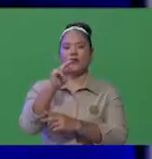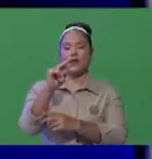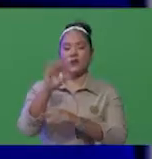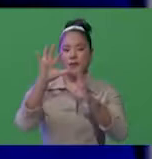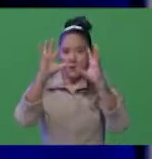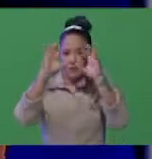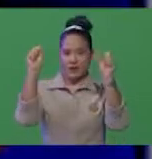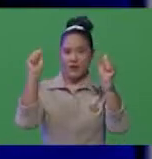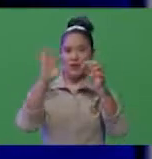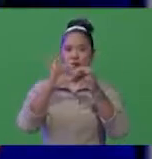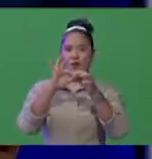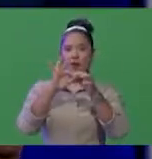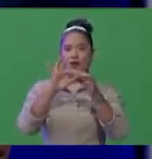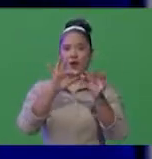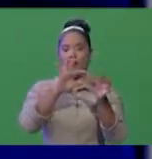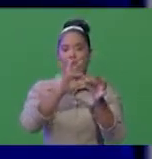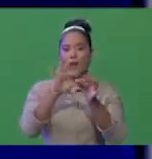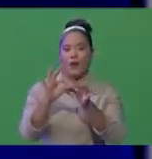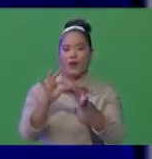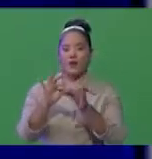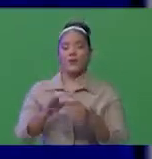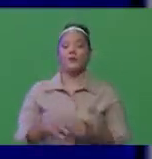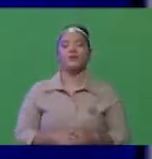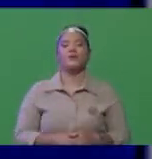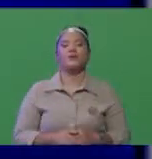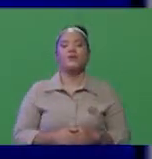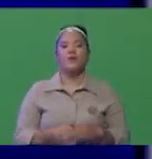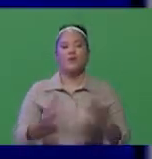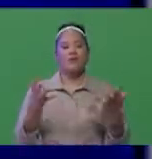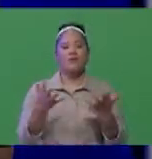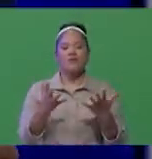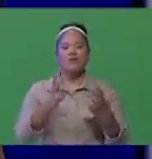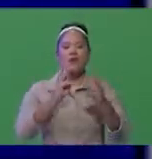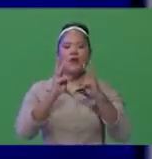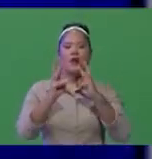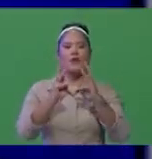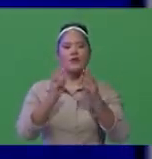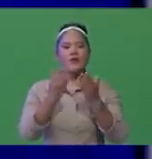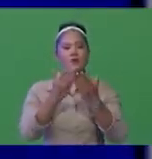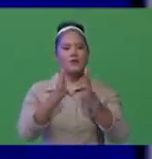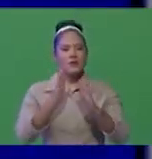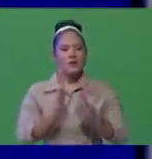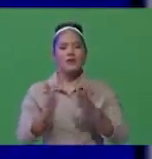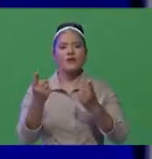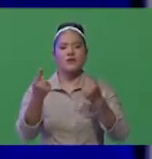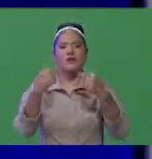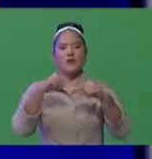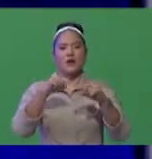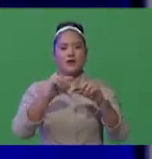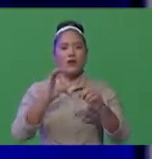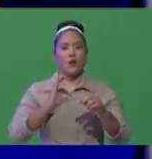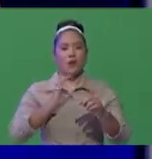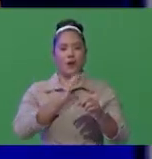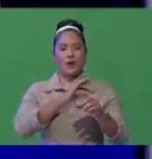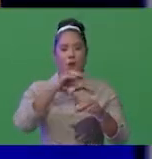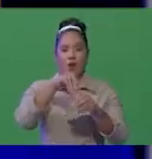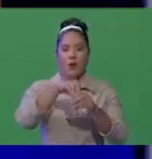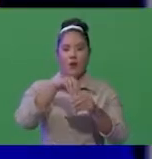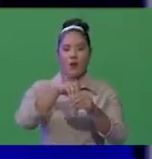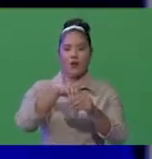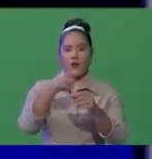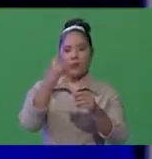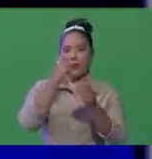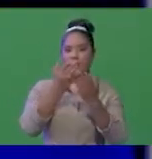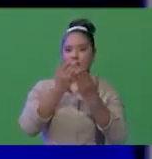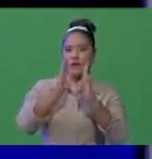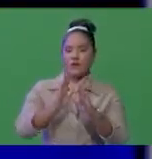de COPEMAP. Y bueno, hablaremos sobre todo lo que los beneficios, los servicios que trae esta cooperativa de ahorro, crédito y